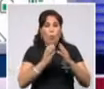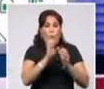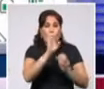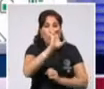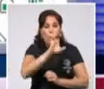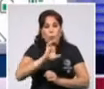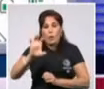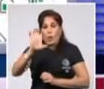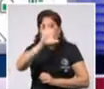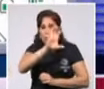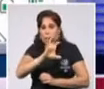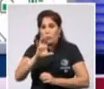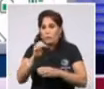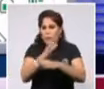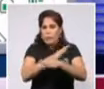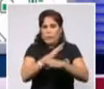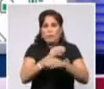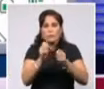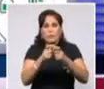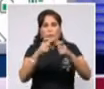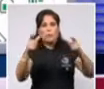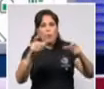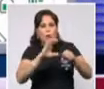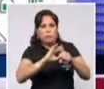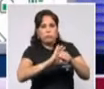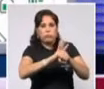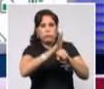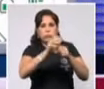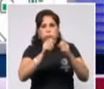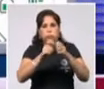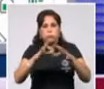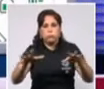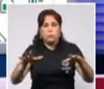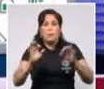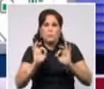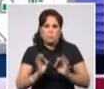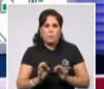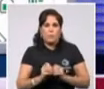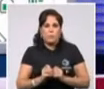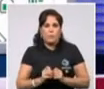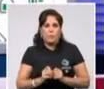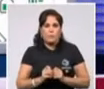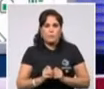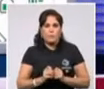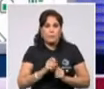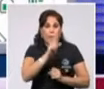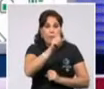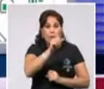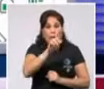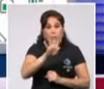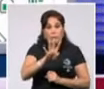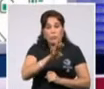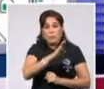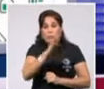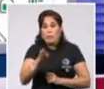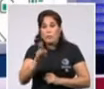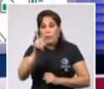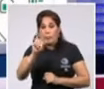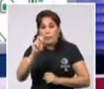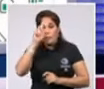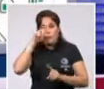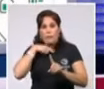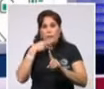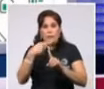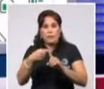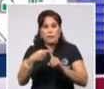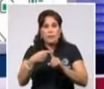se registró un aumento de los casos entre el 14 y el 20 de septiembre, según